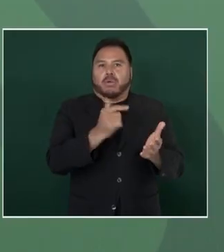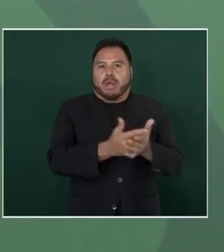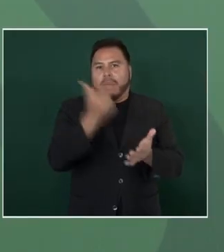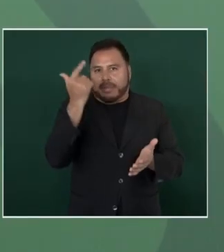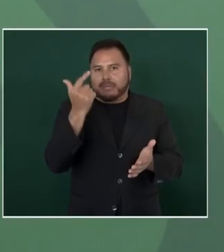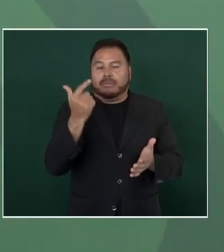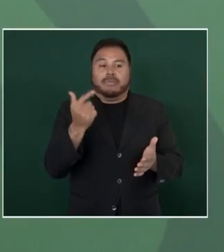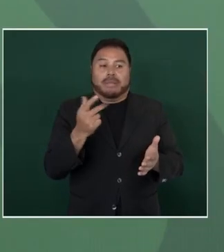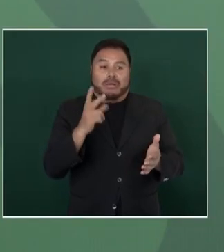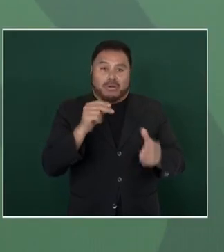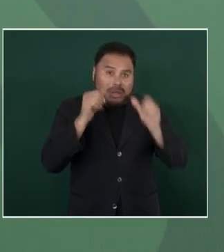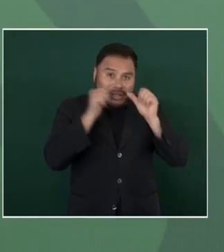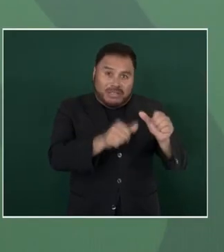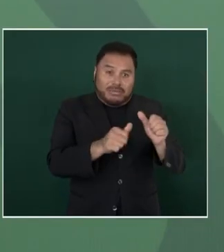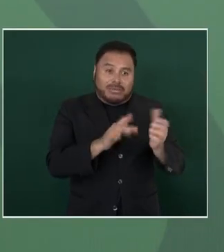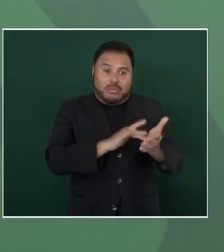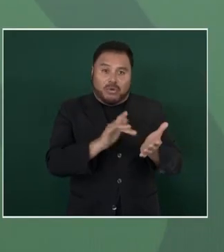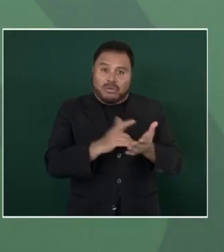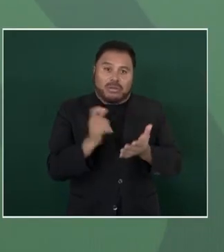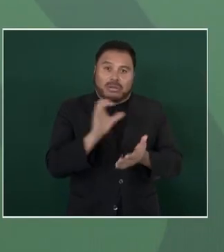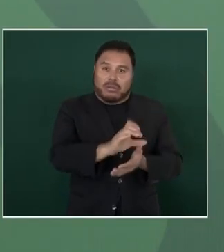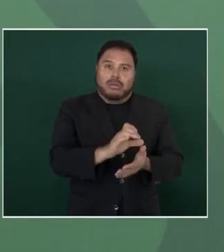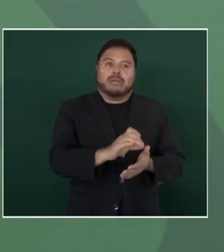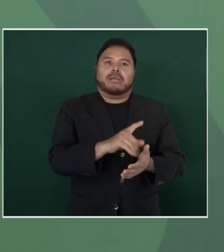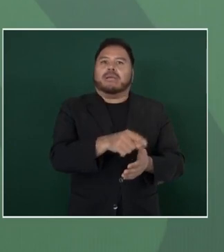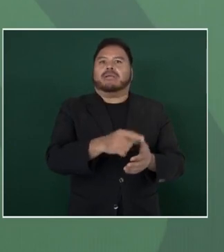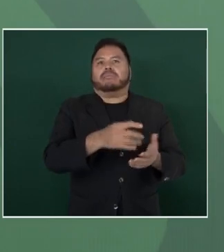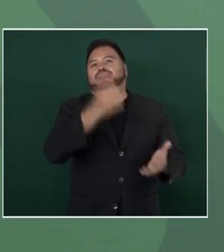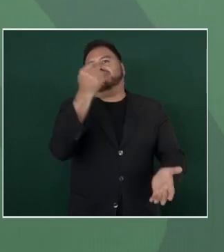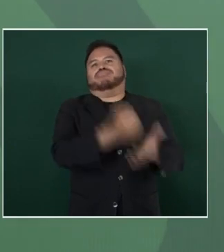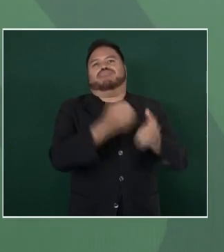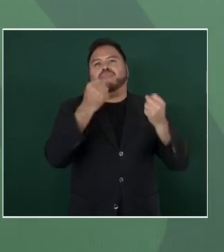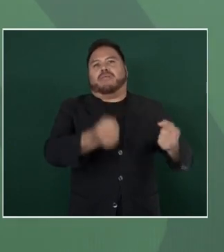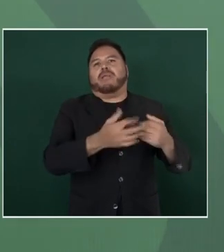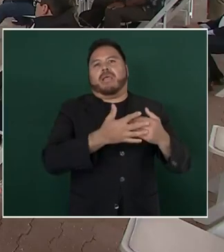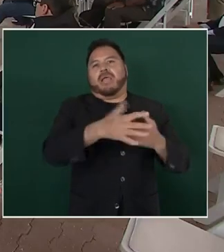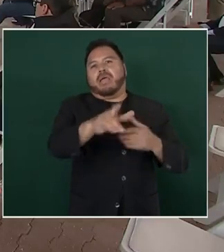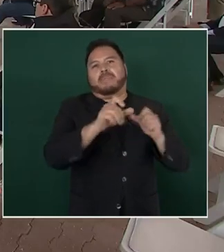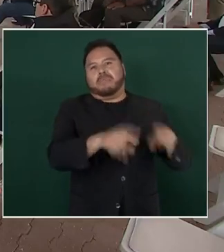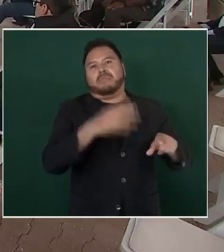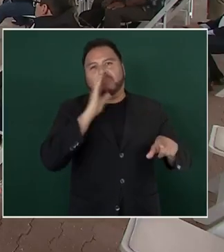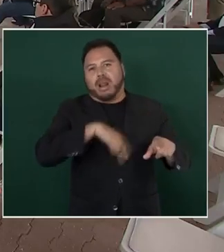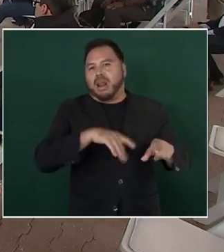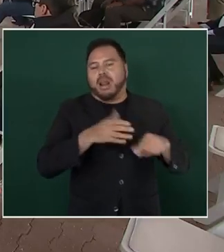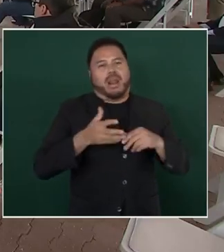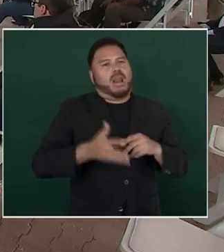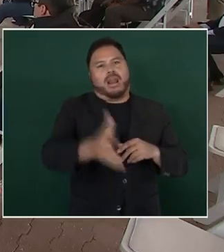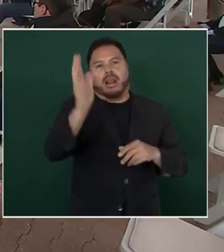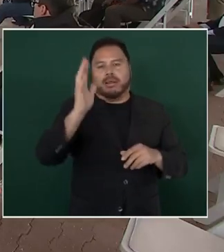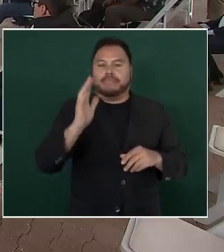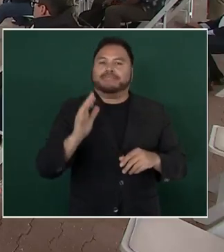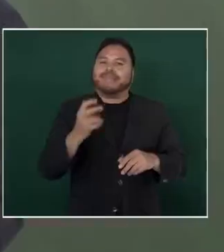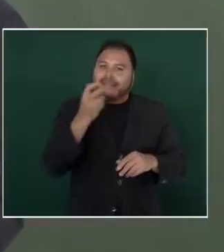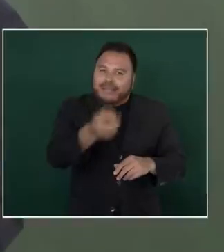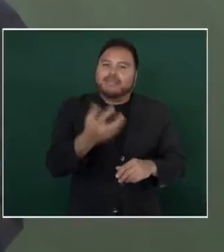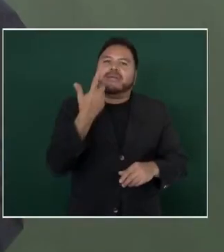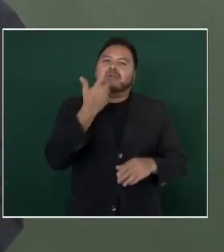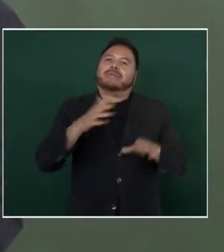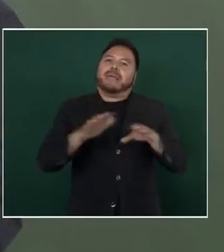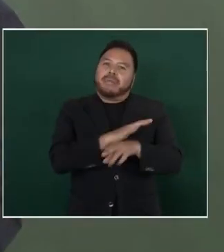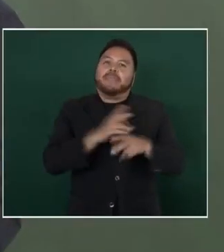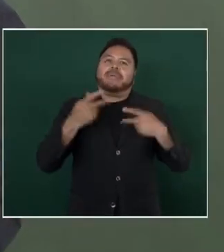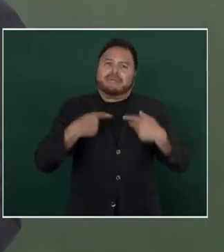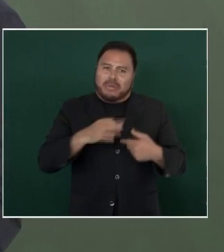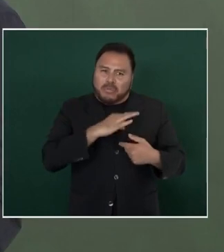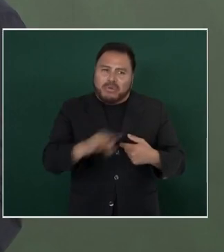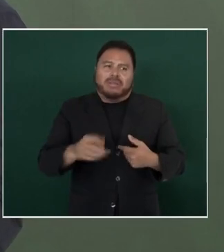vida. Entonces estamos garantizando eso en la Constitución. Queremos que se tenga el derecho a la